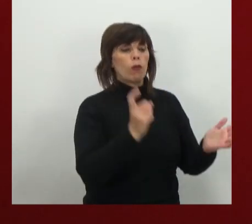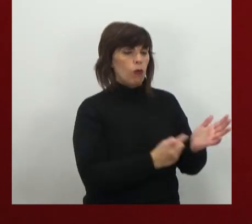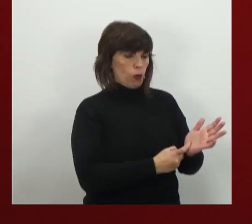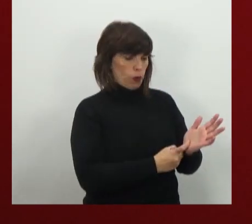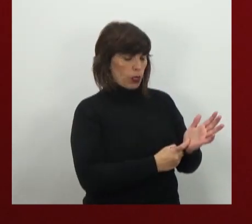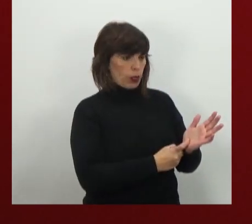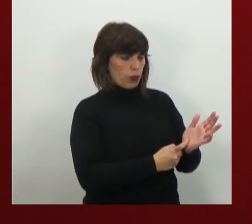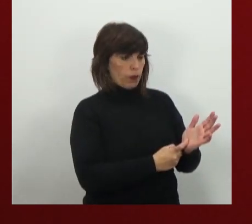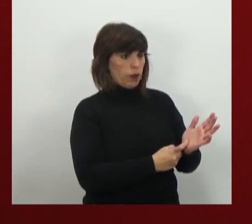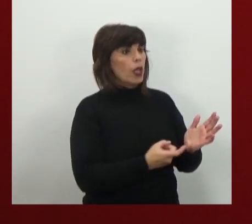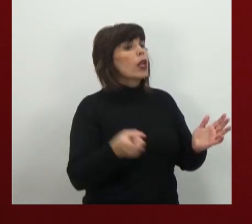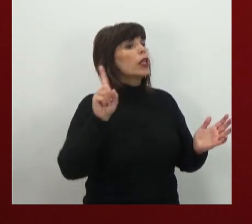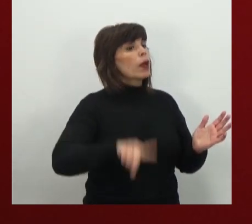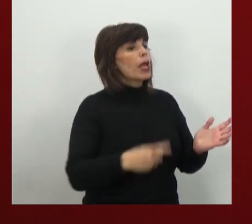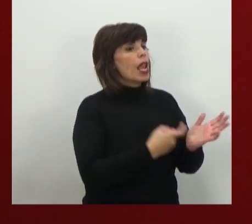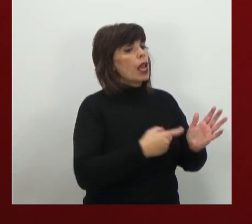para rellenarla.